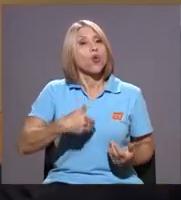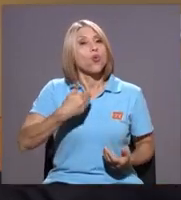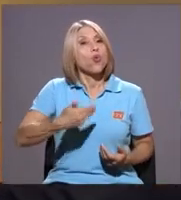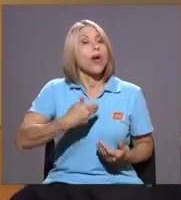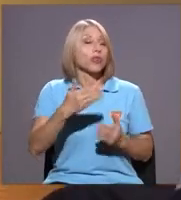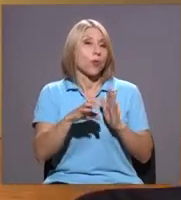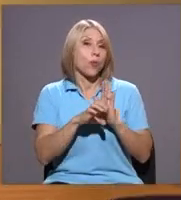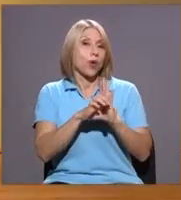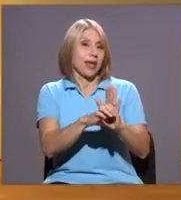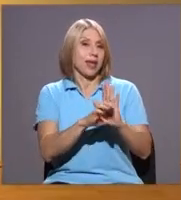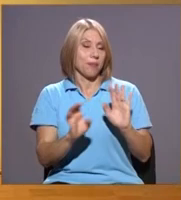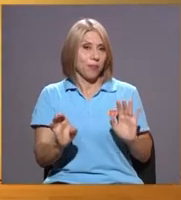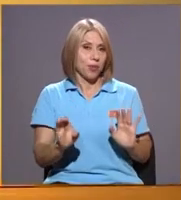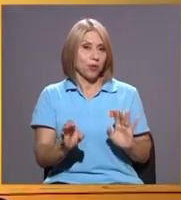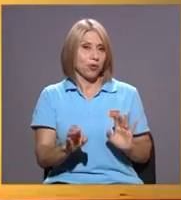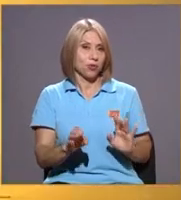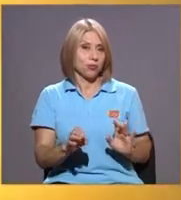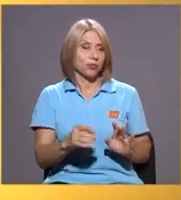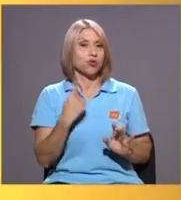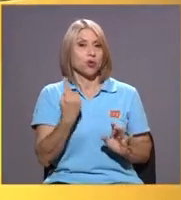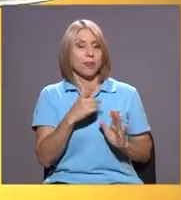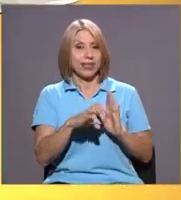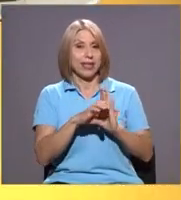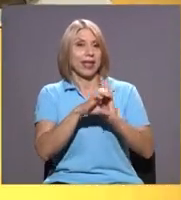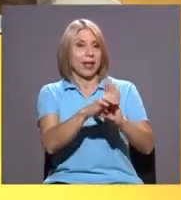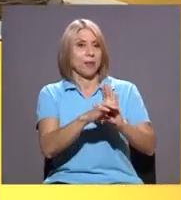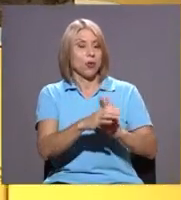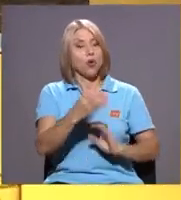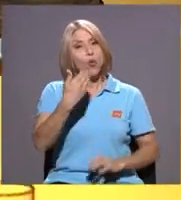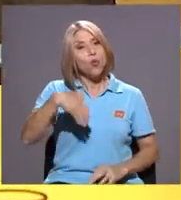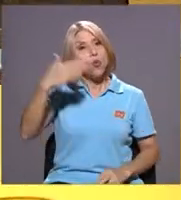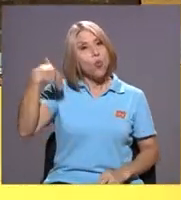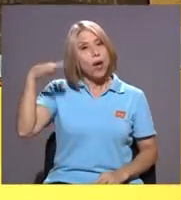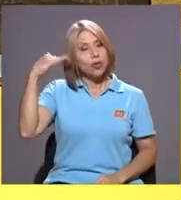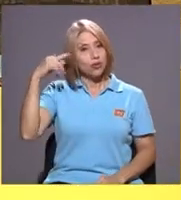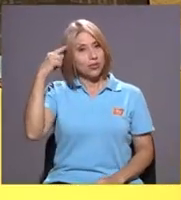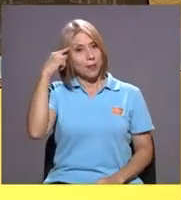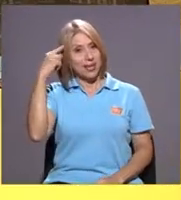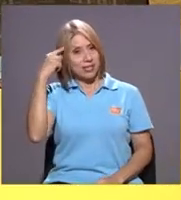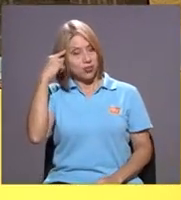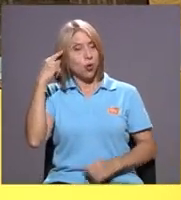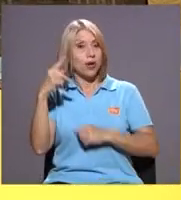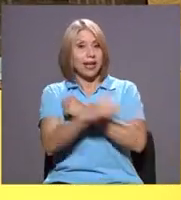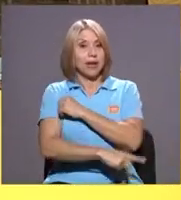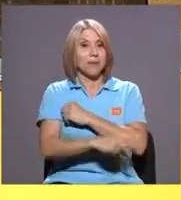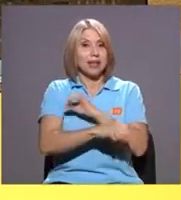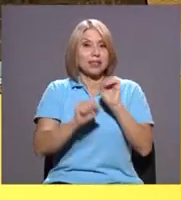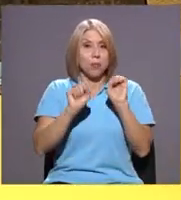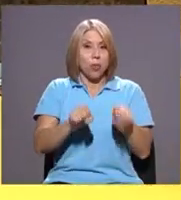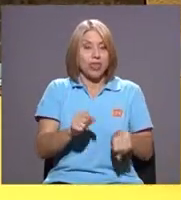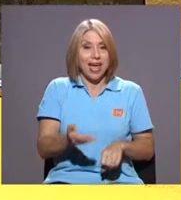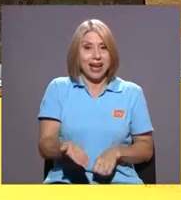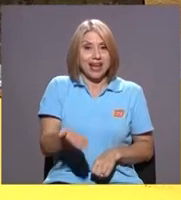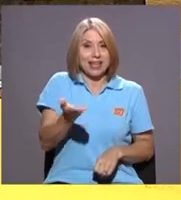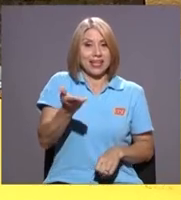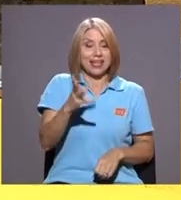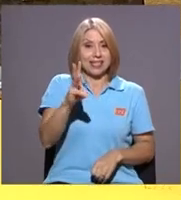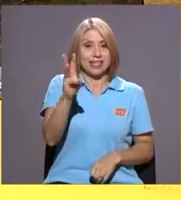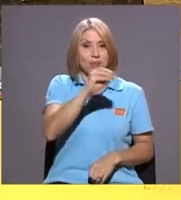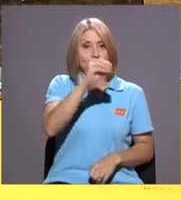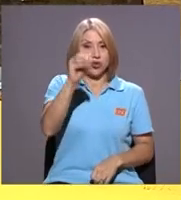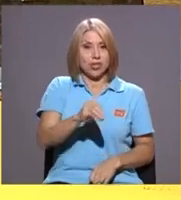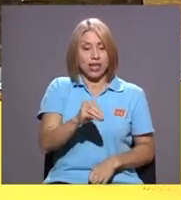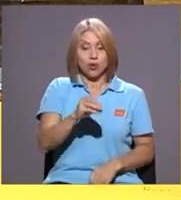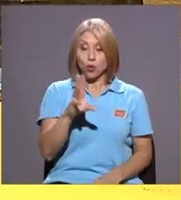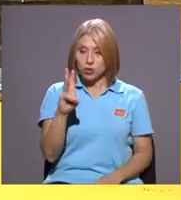por ejemplo, nada más para cuando se pensó que podía el país crecer 6%, 6% es lo que